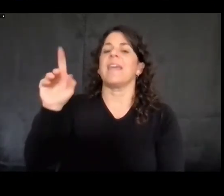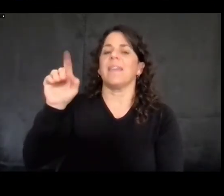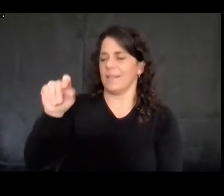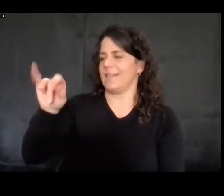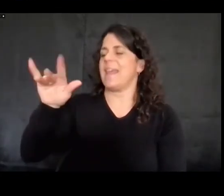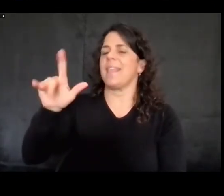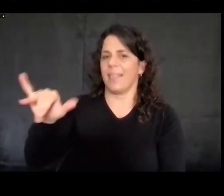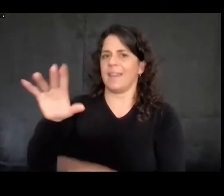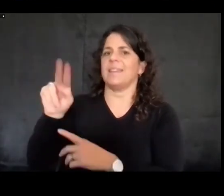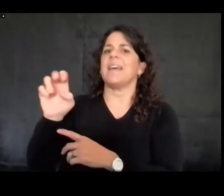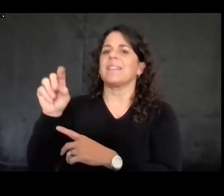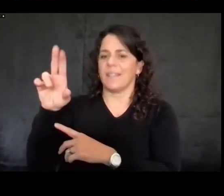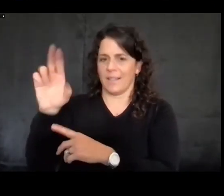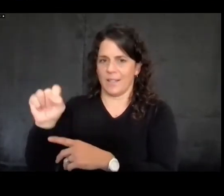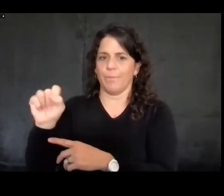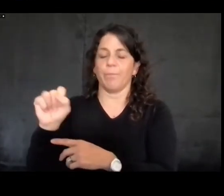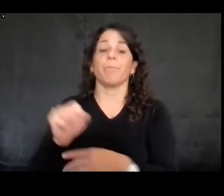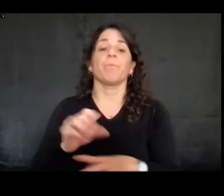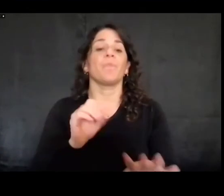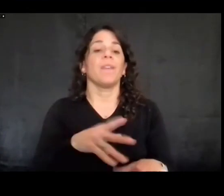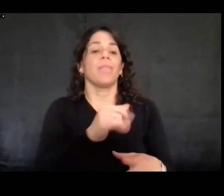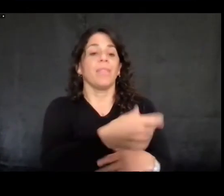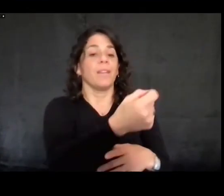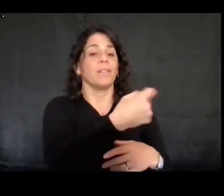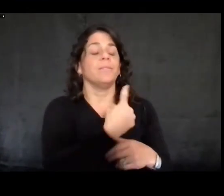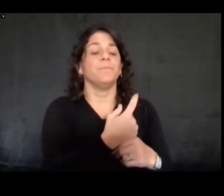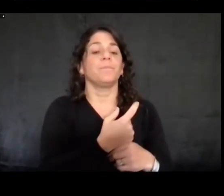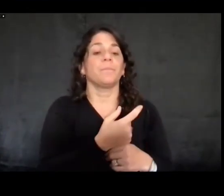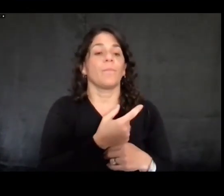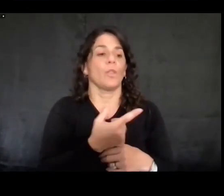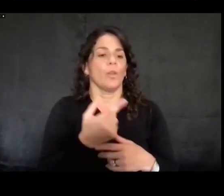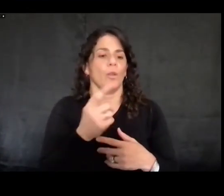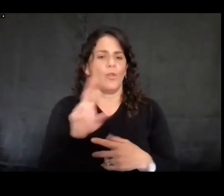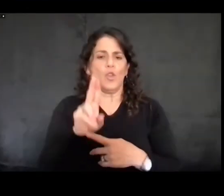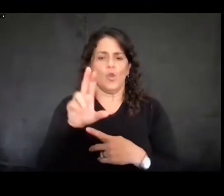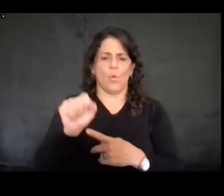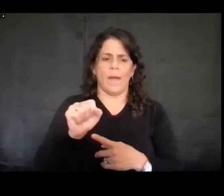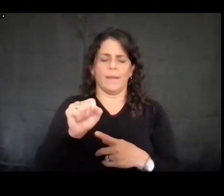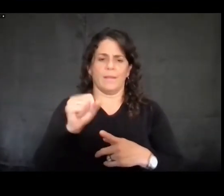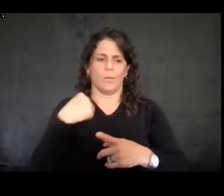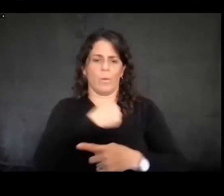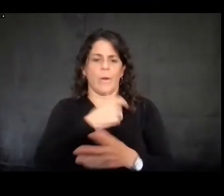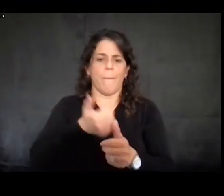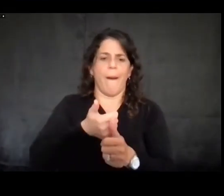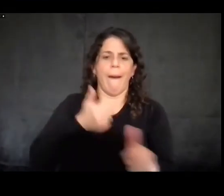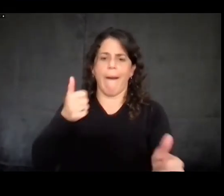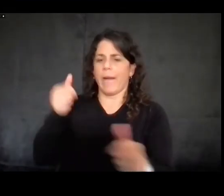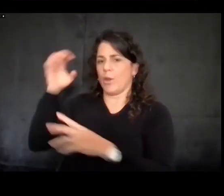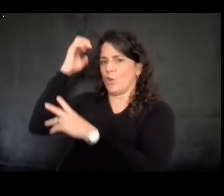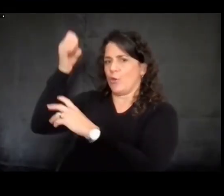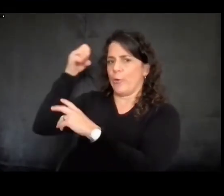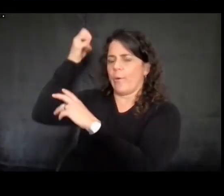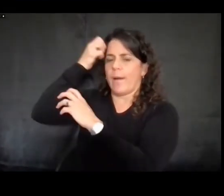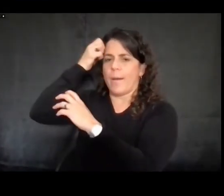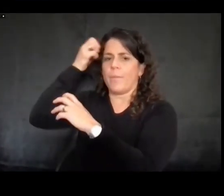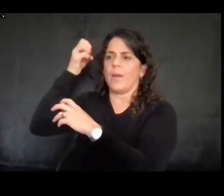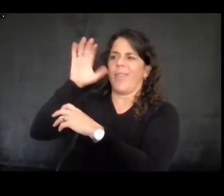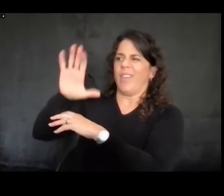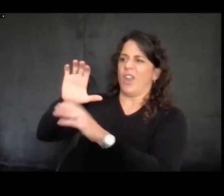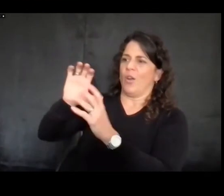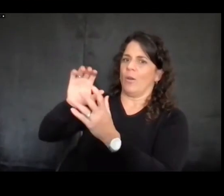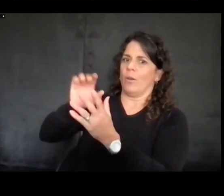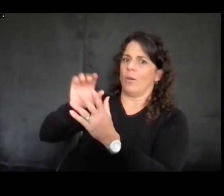durante el resurgimiento del invierno y eeuu está un poco más atrás que europa con el